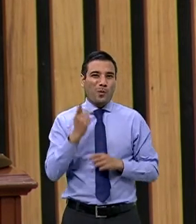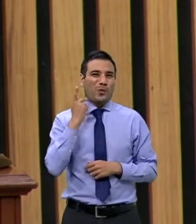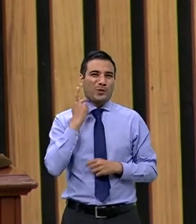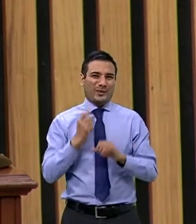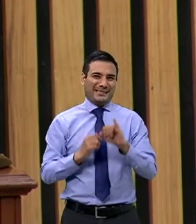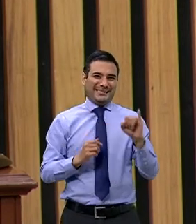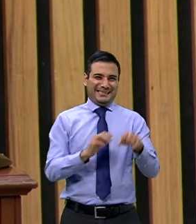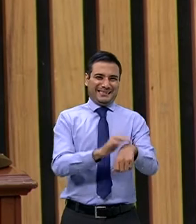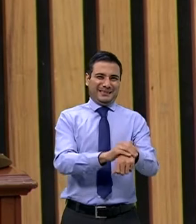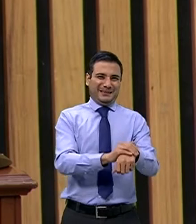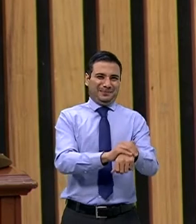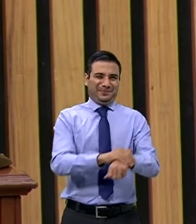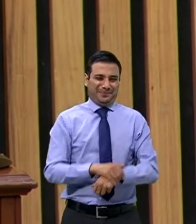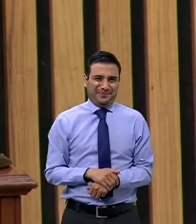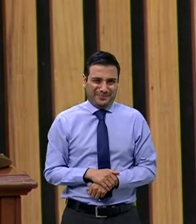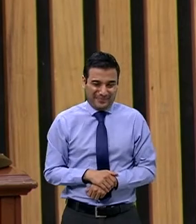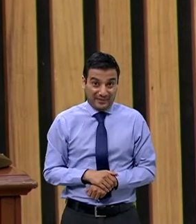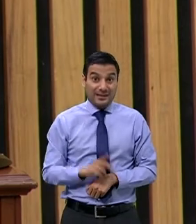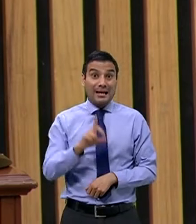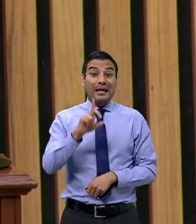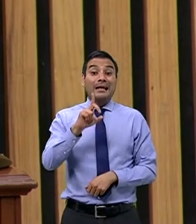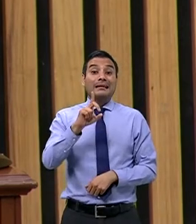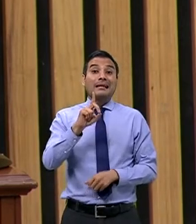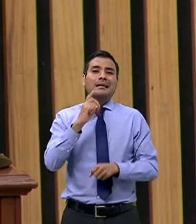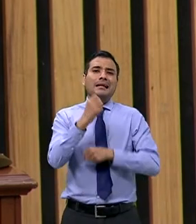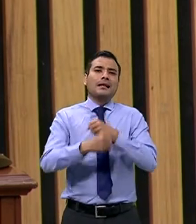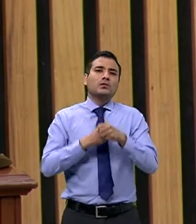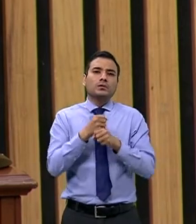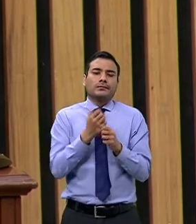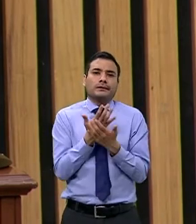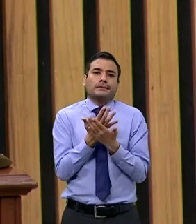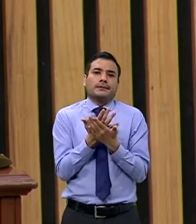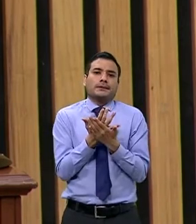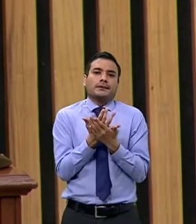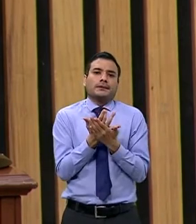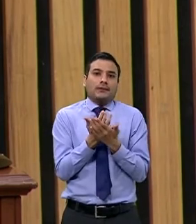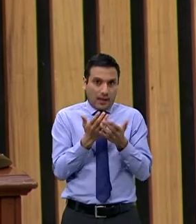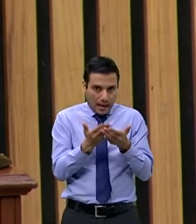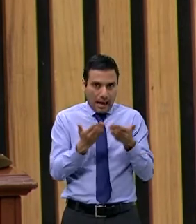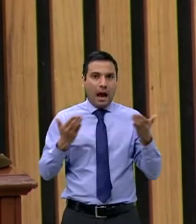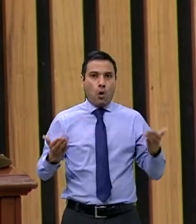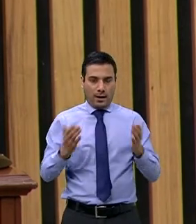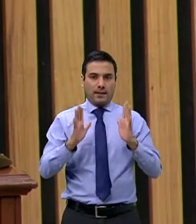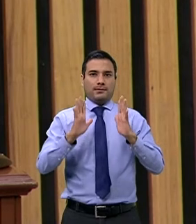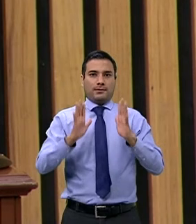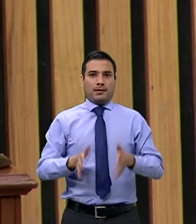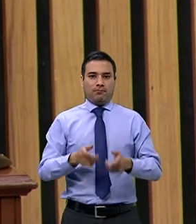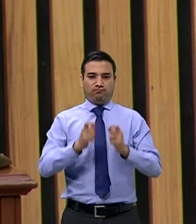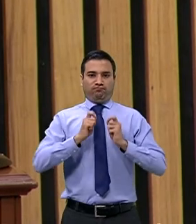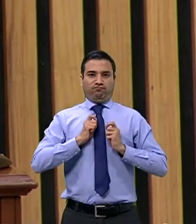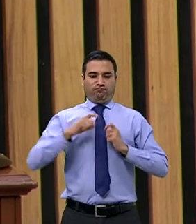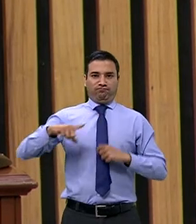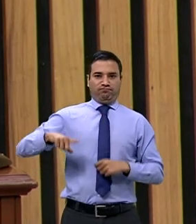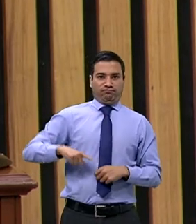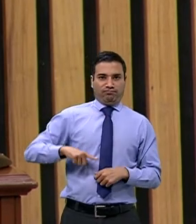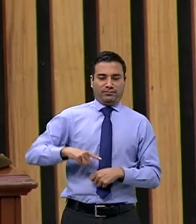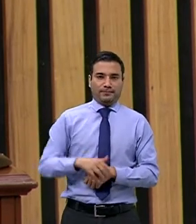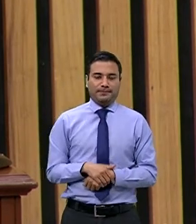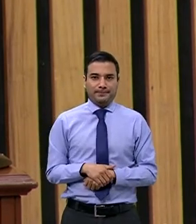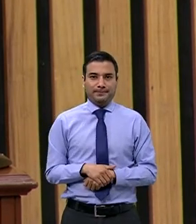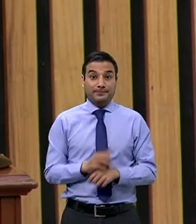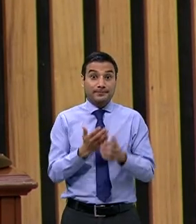izquierda se tardó más de 30 años para gobernar este país esta es la primera